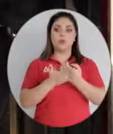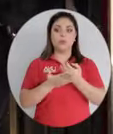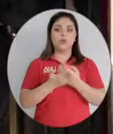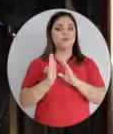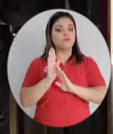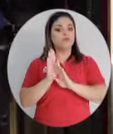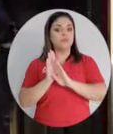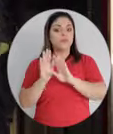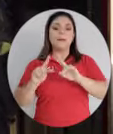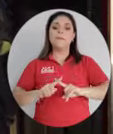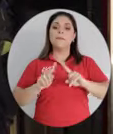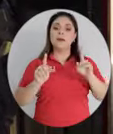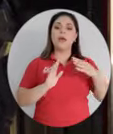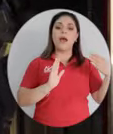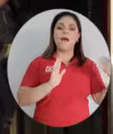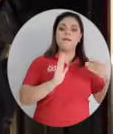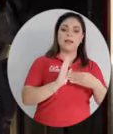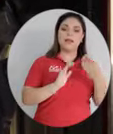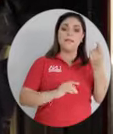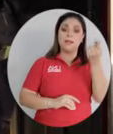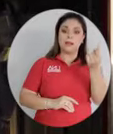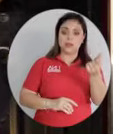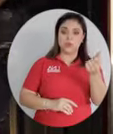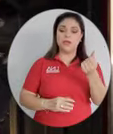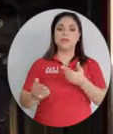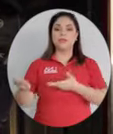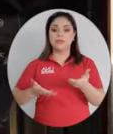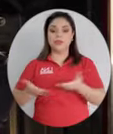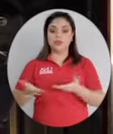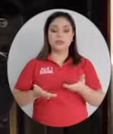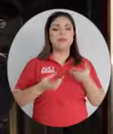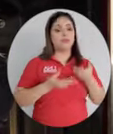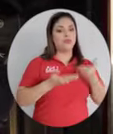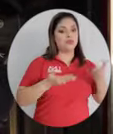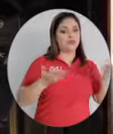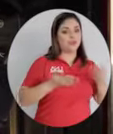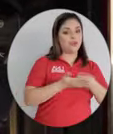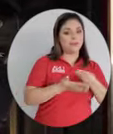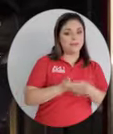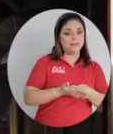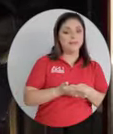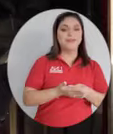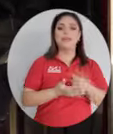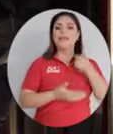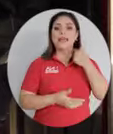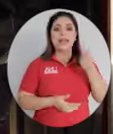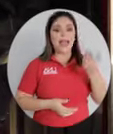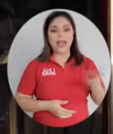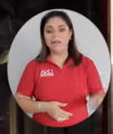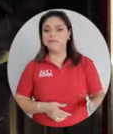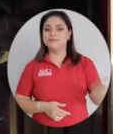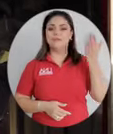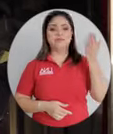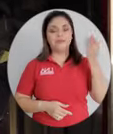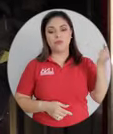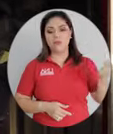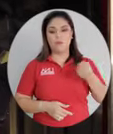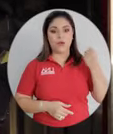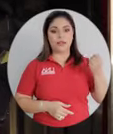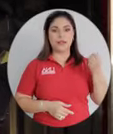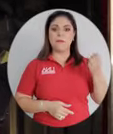generó un muy buen ambiente, pero afectó directamente el precio de los bienes y servicios. Entonces sufrimos